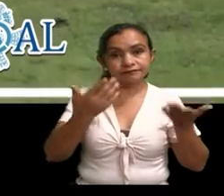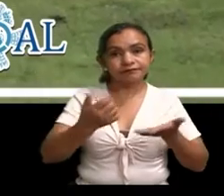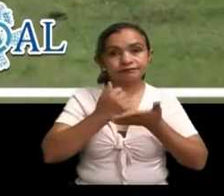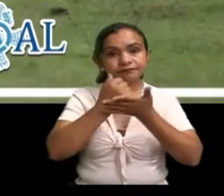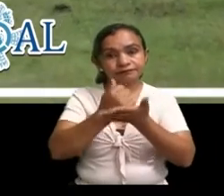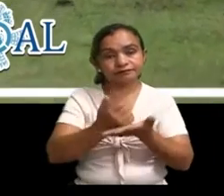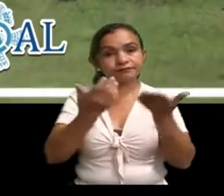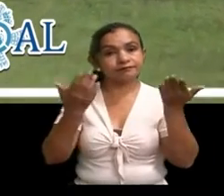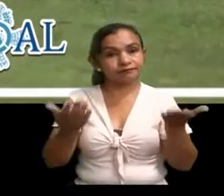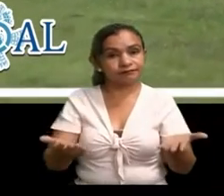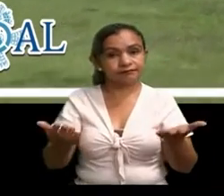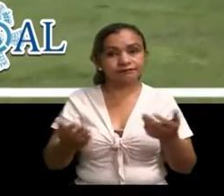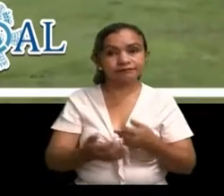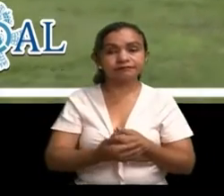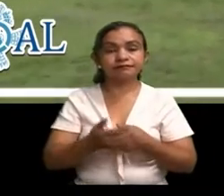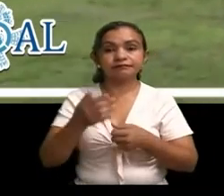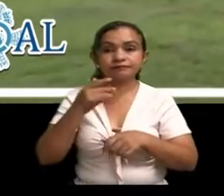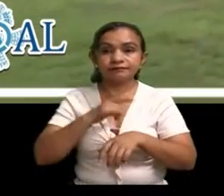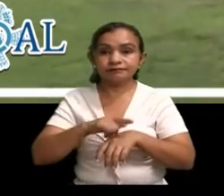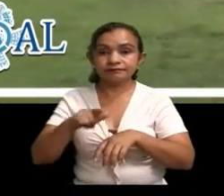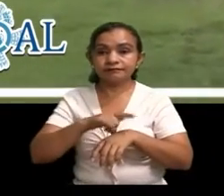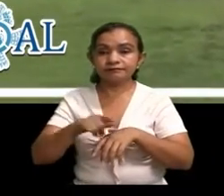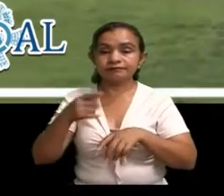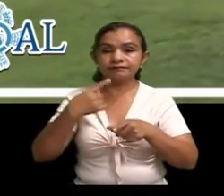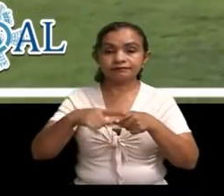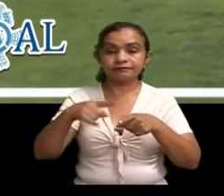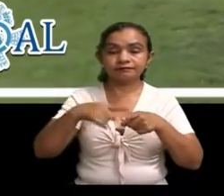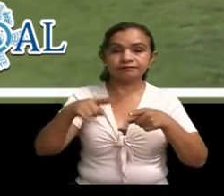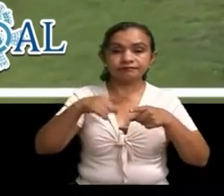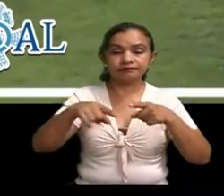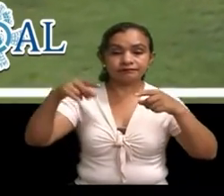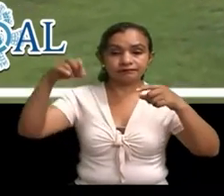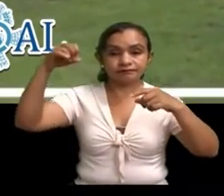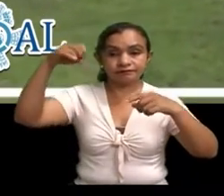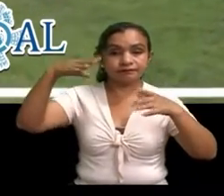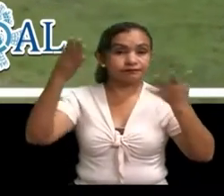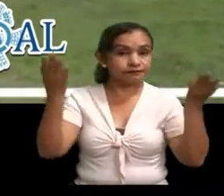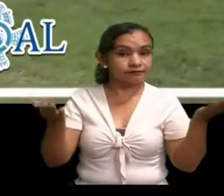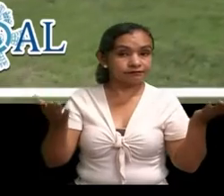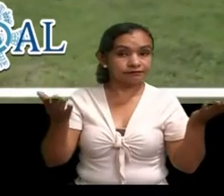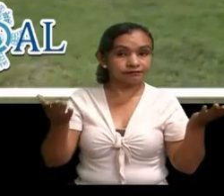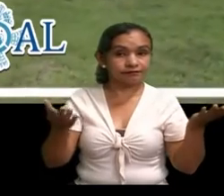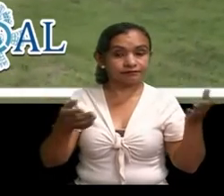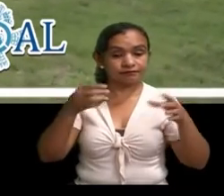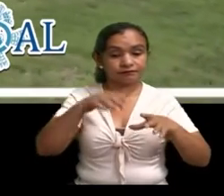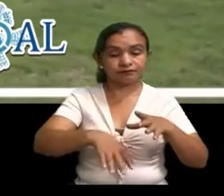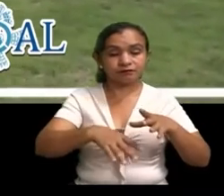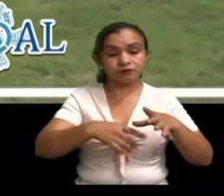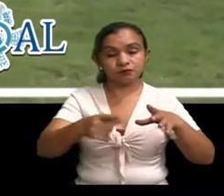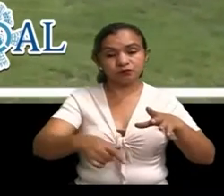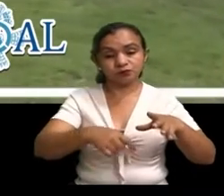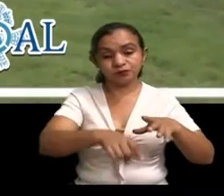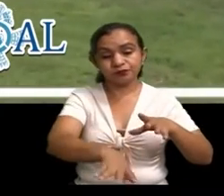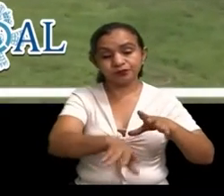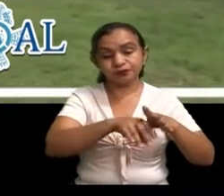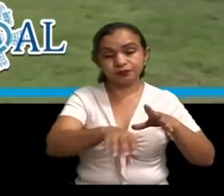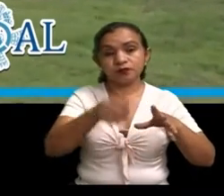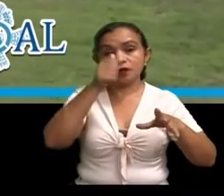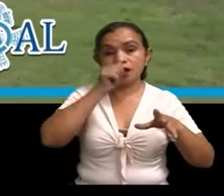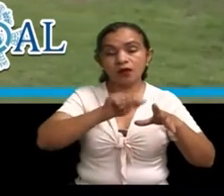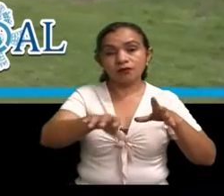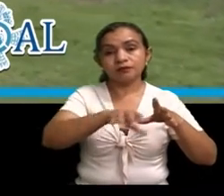Pero además hay que buscar, hay que pagar la energía, se mueve por bombeo eléctrico, es decir, si el